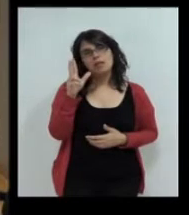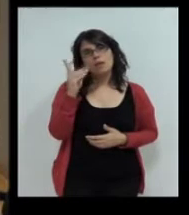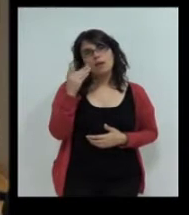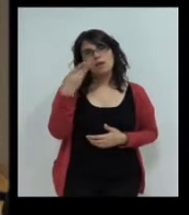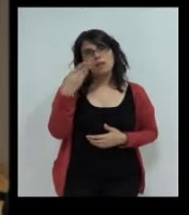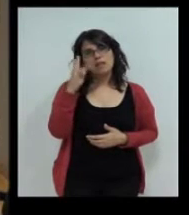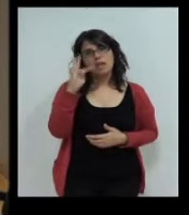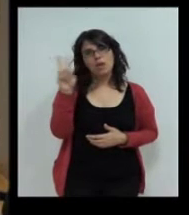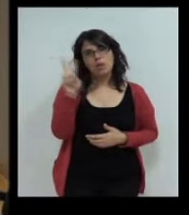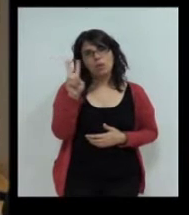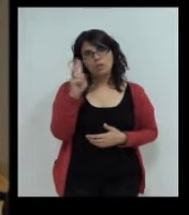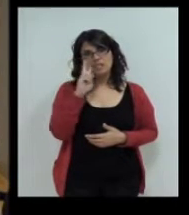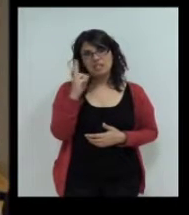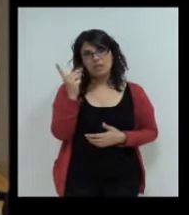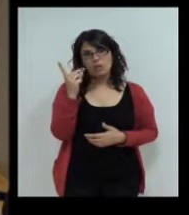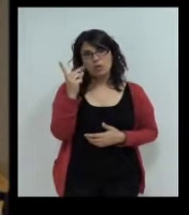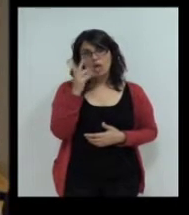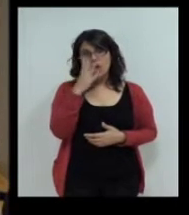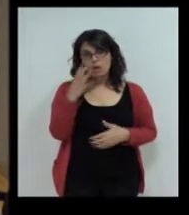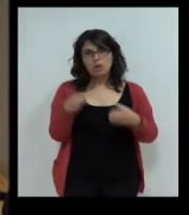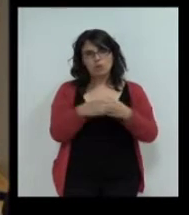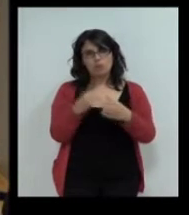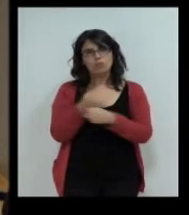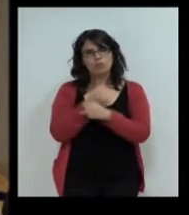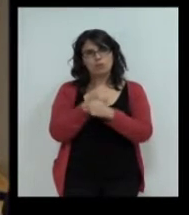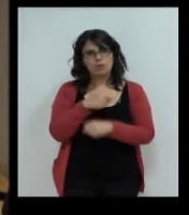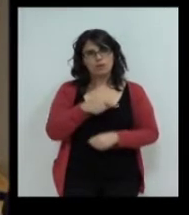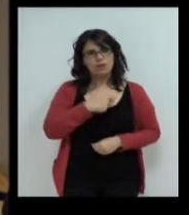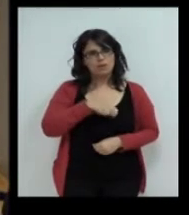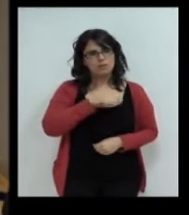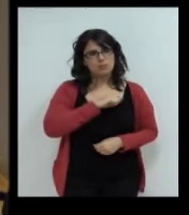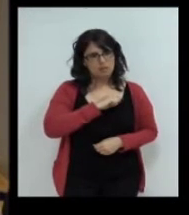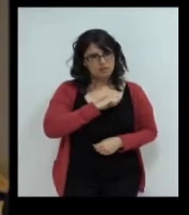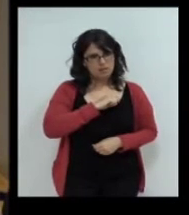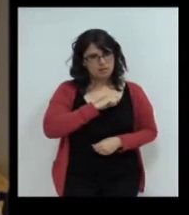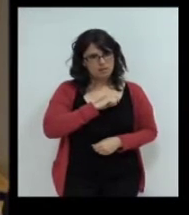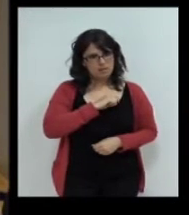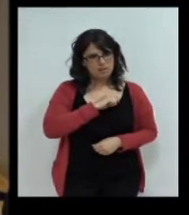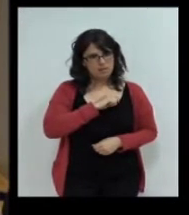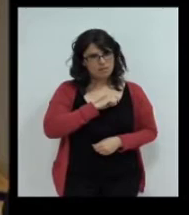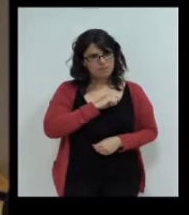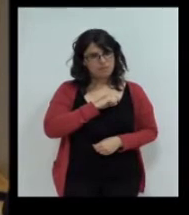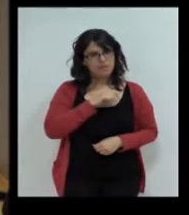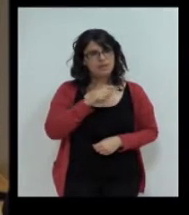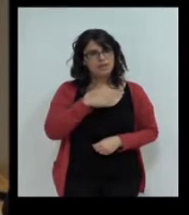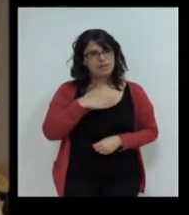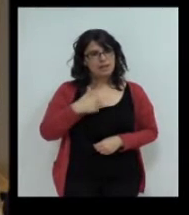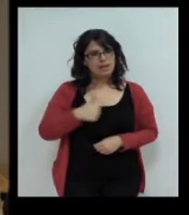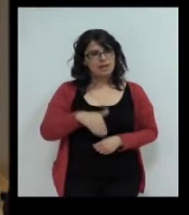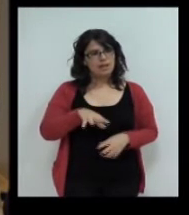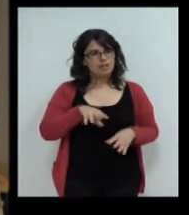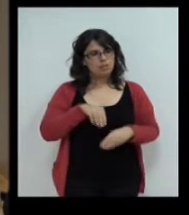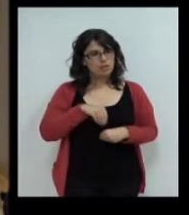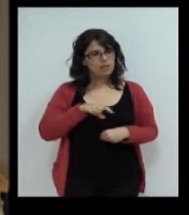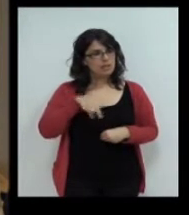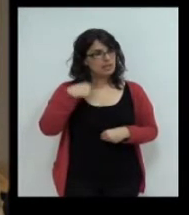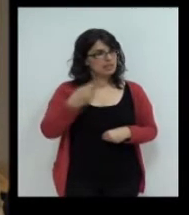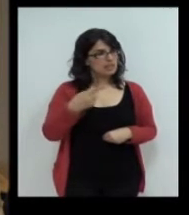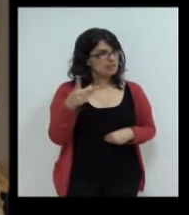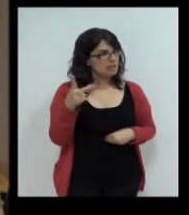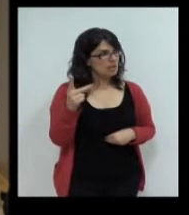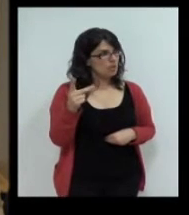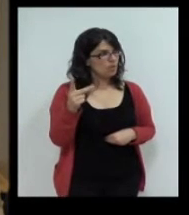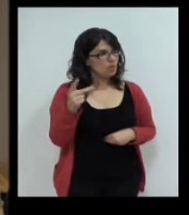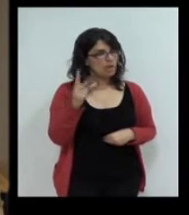segunda generación, que ahora mismo hay un grupo de trabajo en España como por procedimientos para adoptarla, y en su segunda generación, que se basaría ya